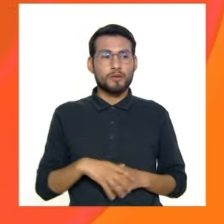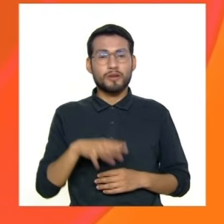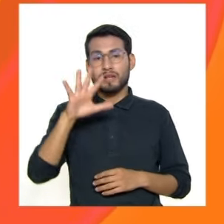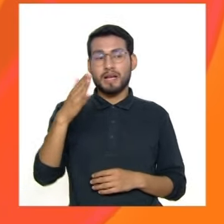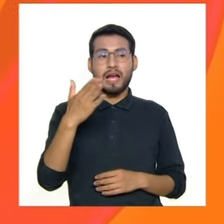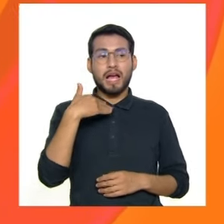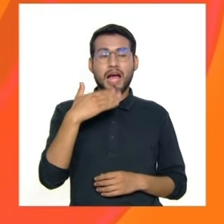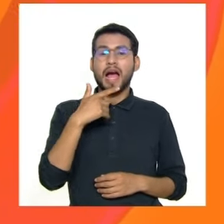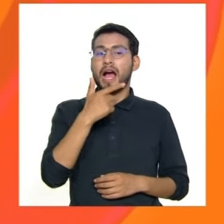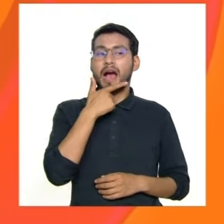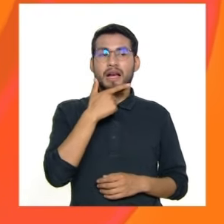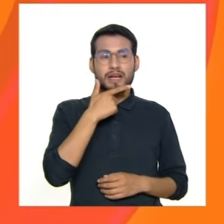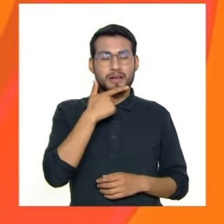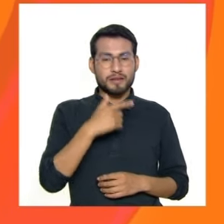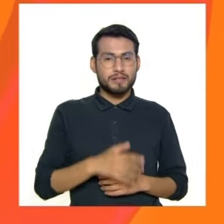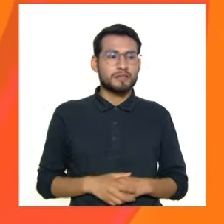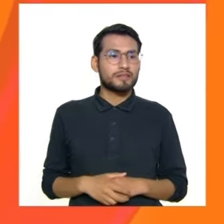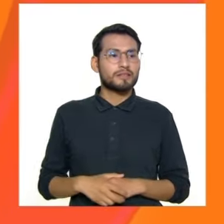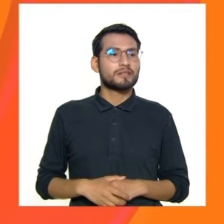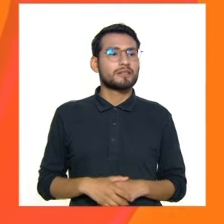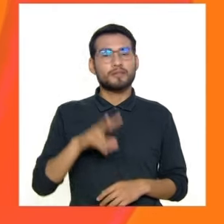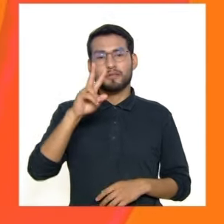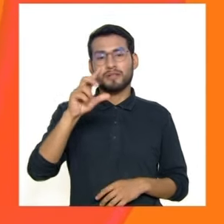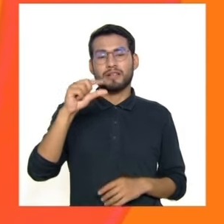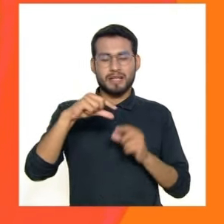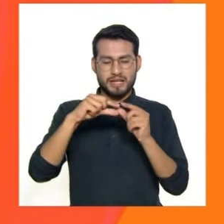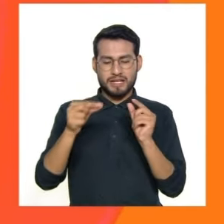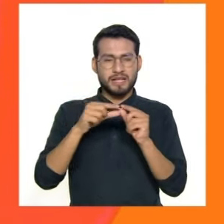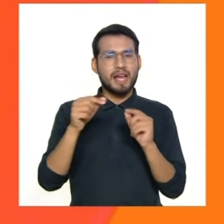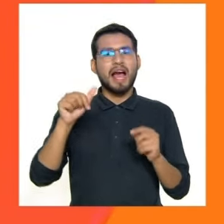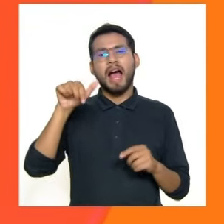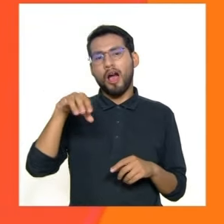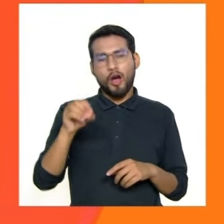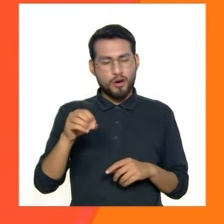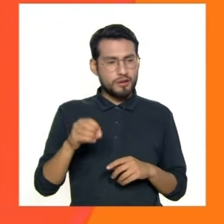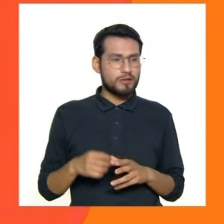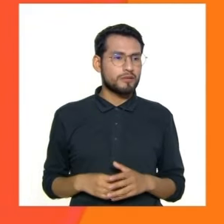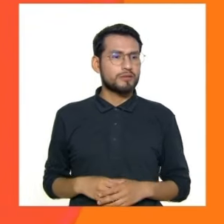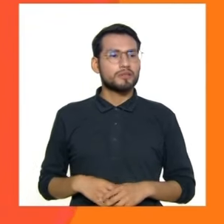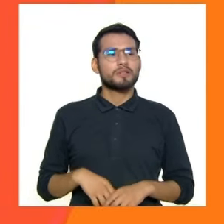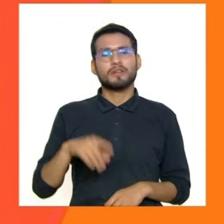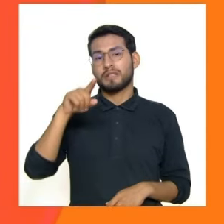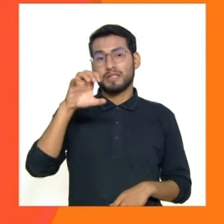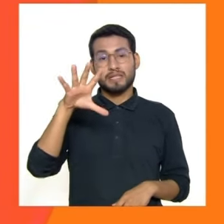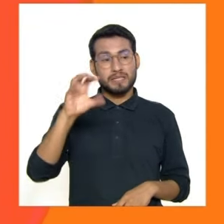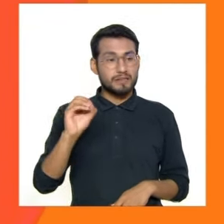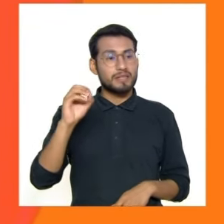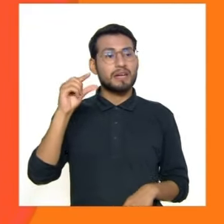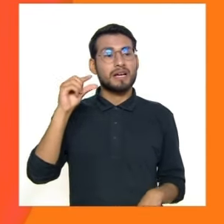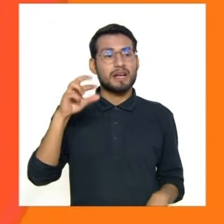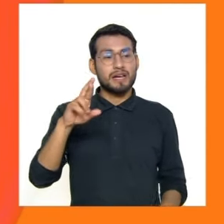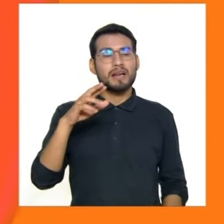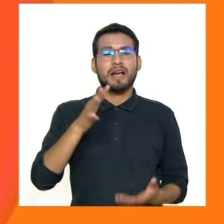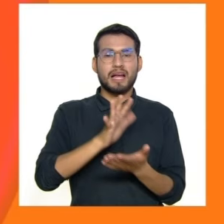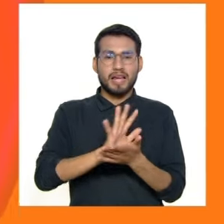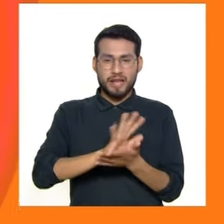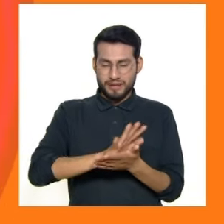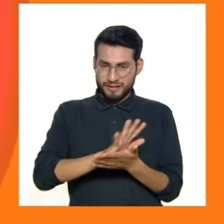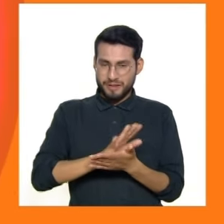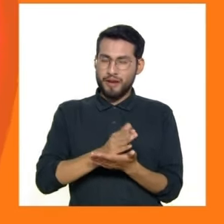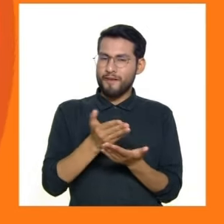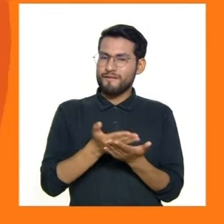a amarillos Cuántos cinco aquí amarillo dos dientes de ajo dos dientes de ajo 150 g de queso fresco